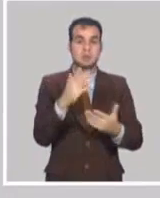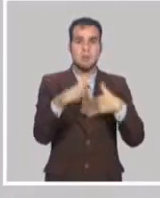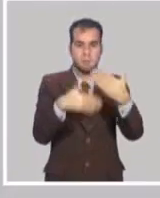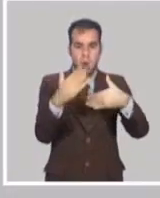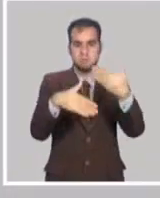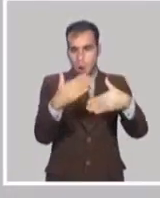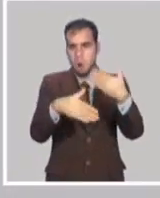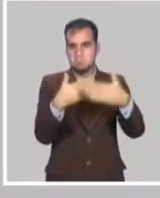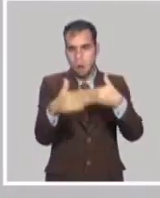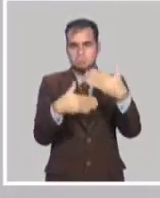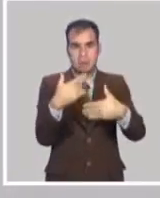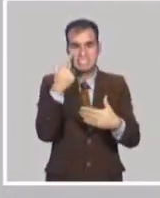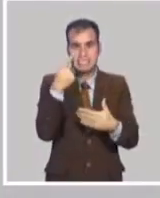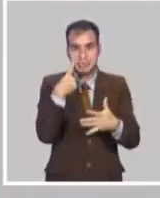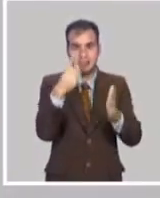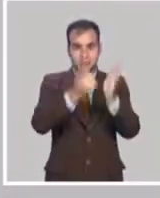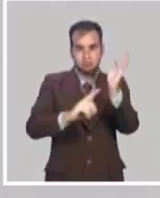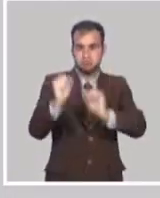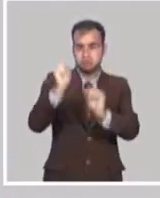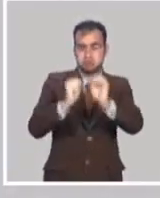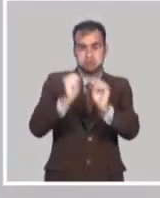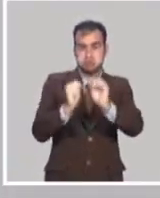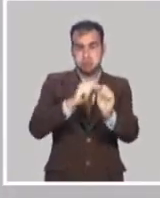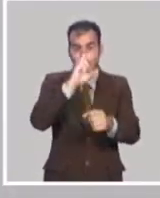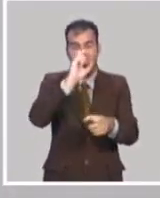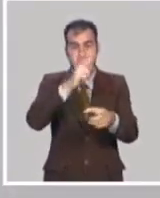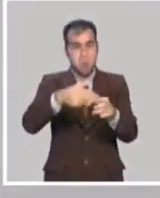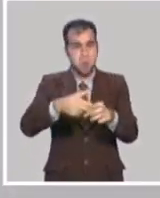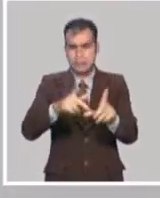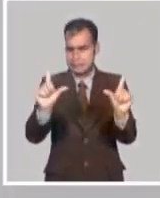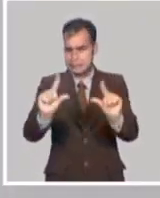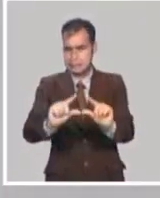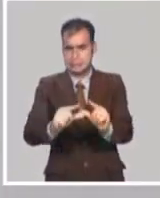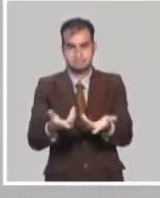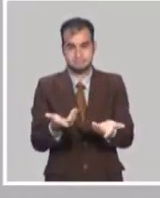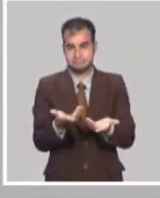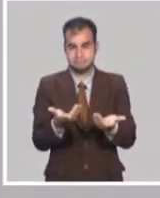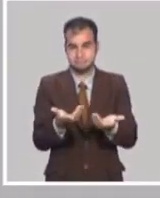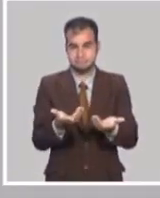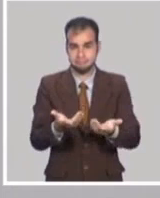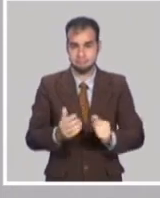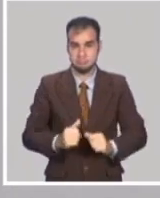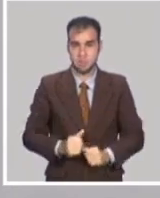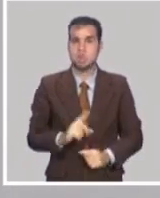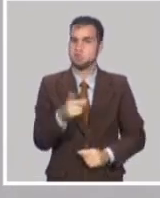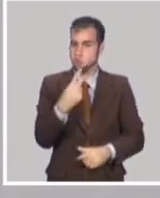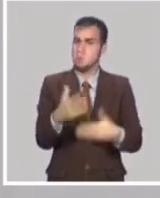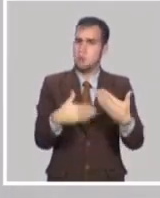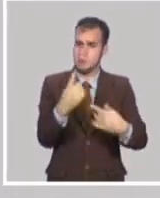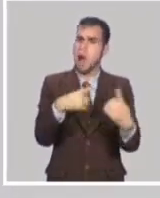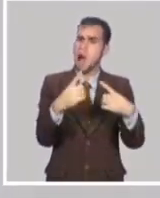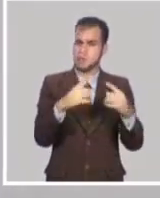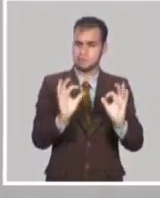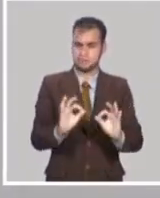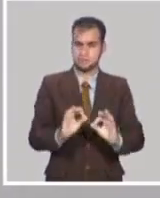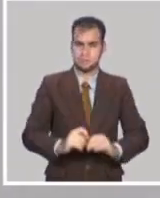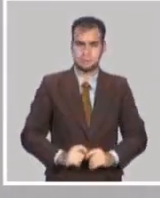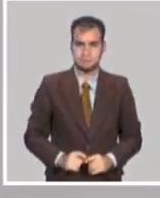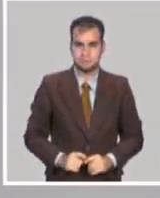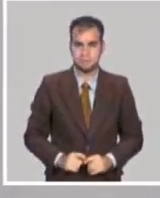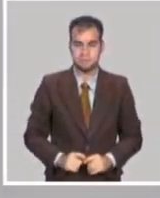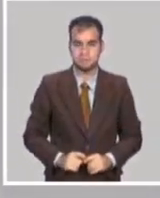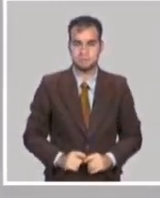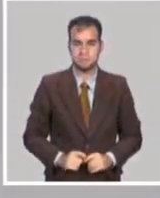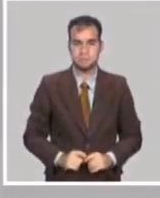bajos niveles de inventarios de combustible en algunas regiones incluso hemos tenido situaciones puntuales también se ha grabado la